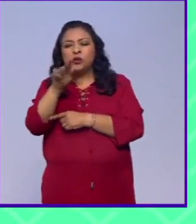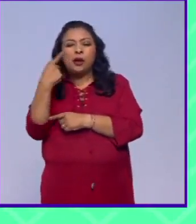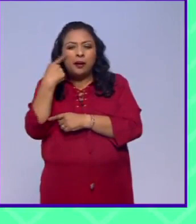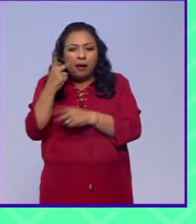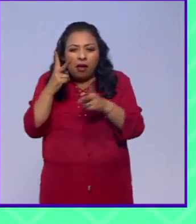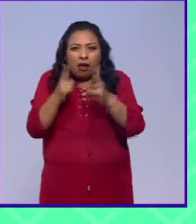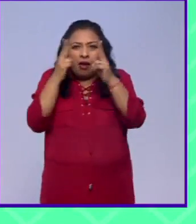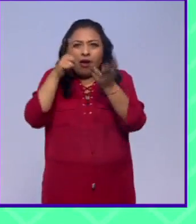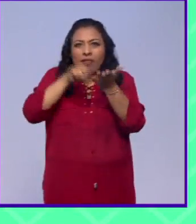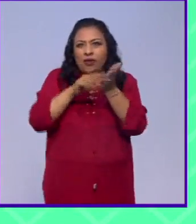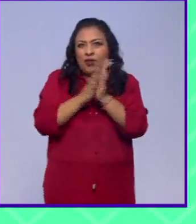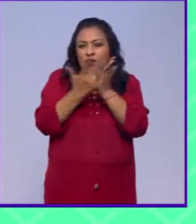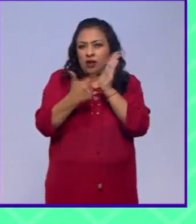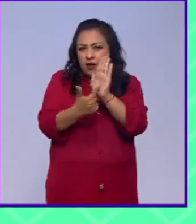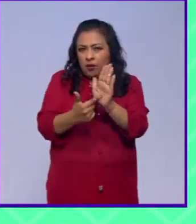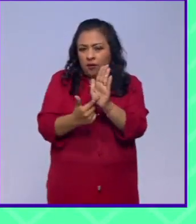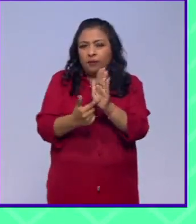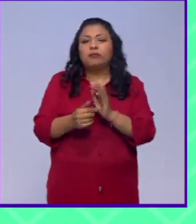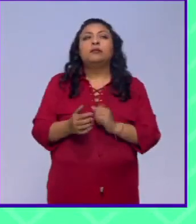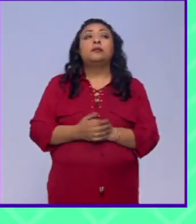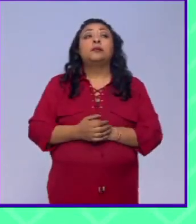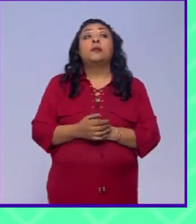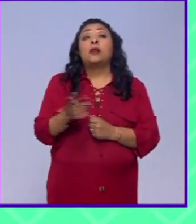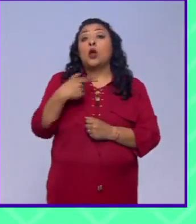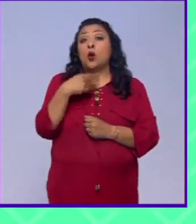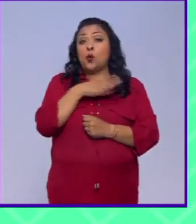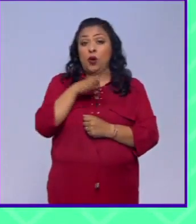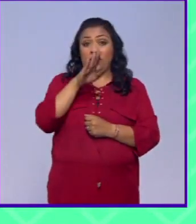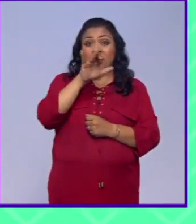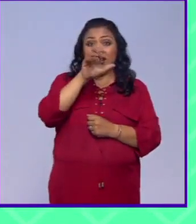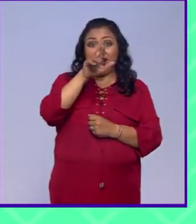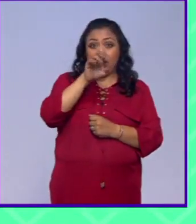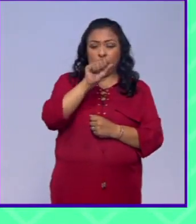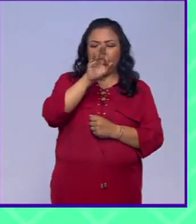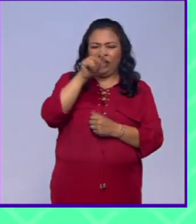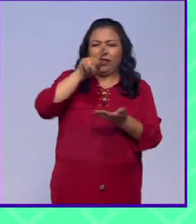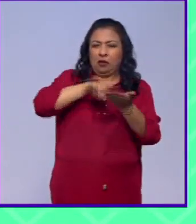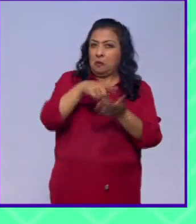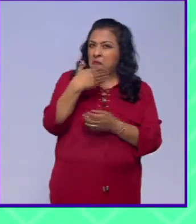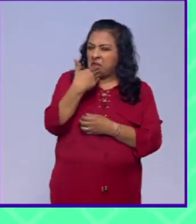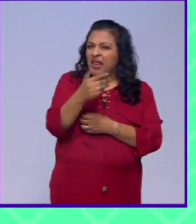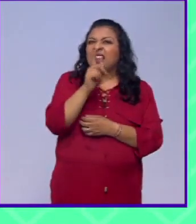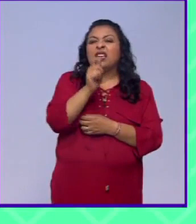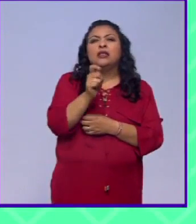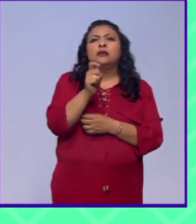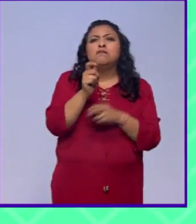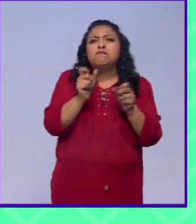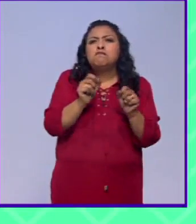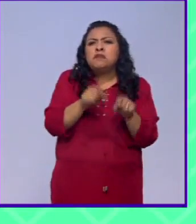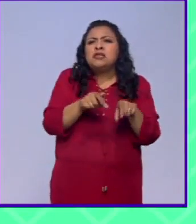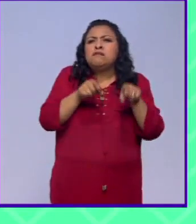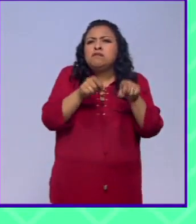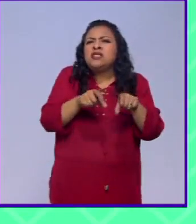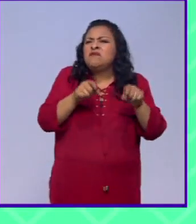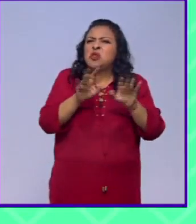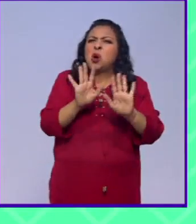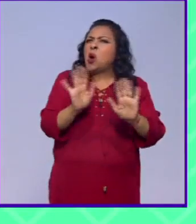fragmentos del libro publicados. Y además lo bueno que tiene Carlos Fuentes es que no se repite